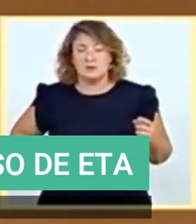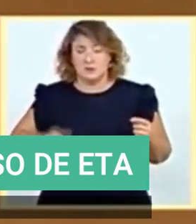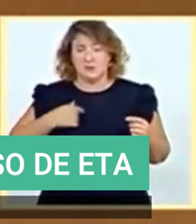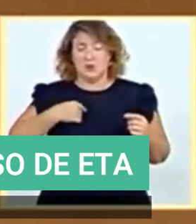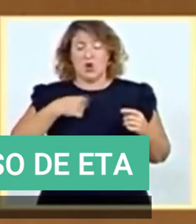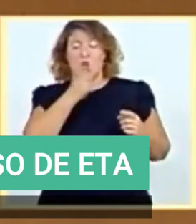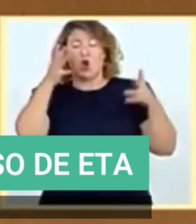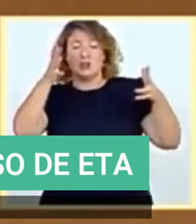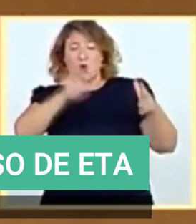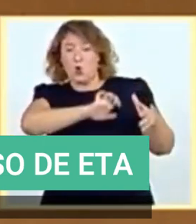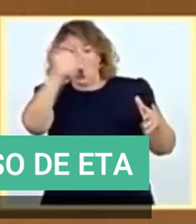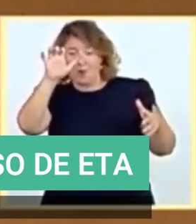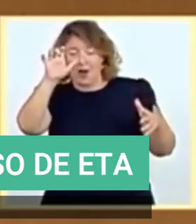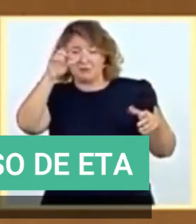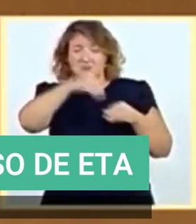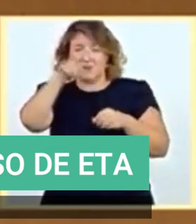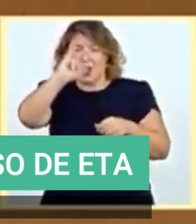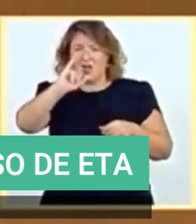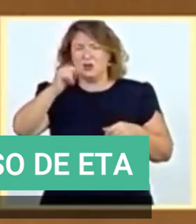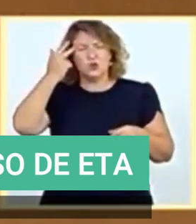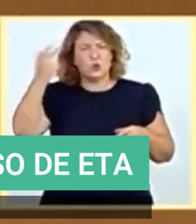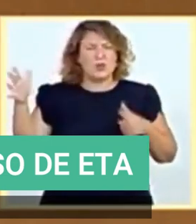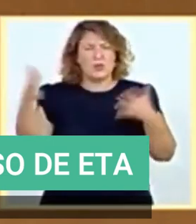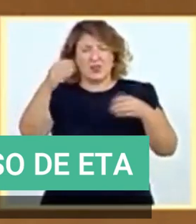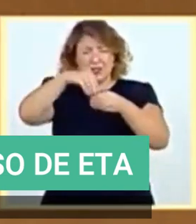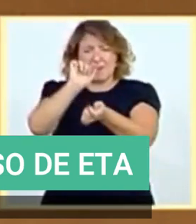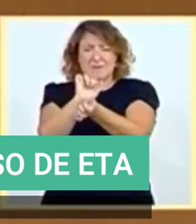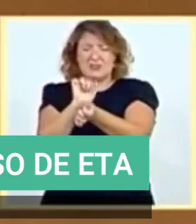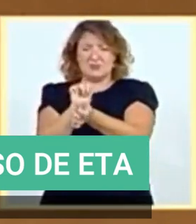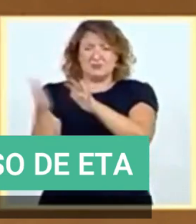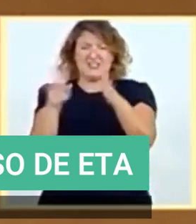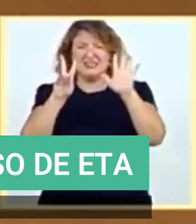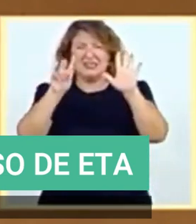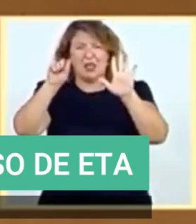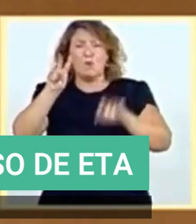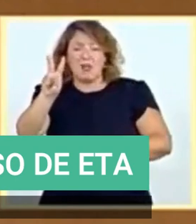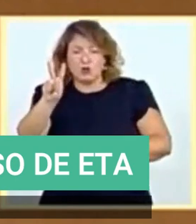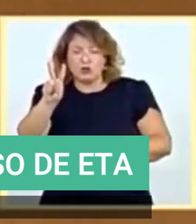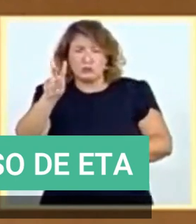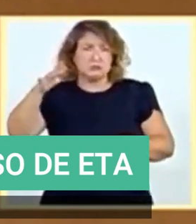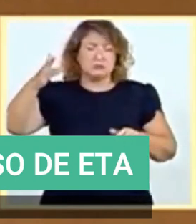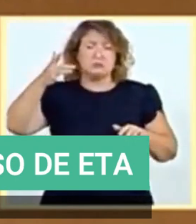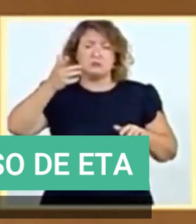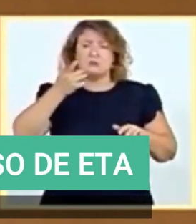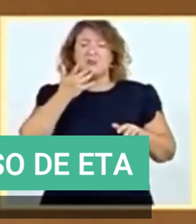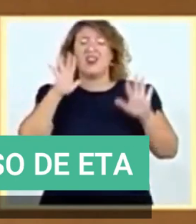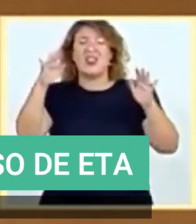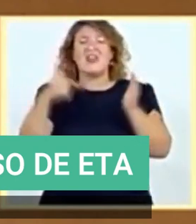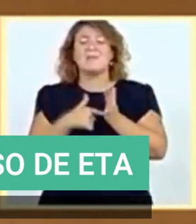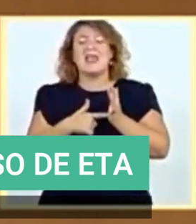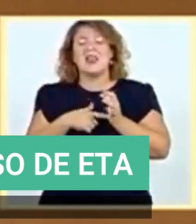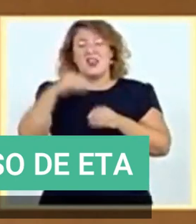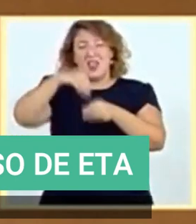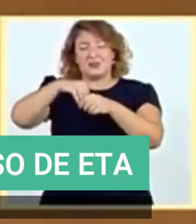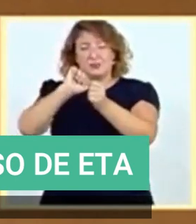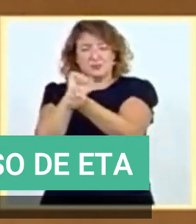del Consejo de Europa, señoría, la tasa media de suicidios en prisión está en 7,2 por cada 10.000 internos,